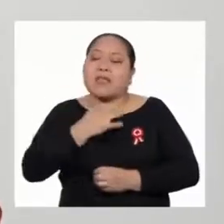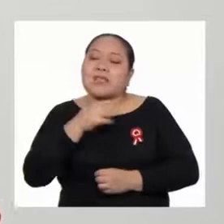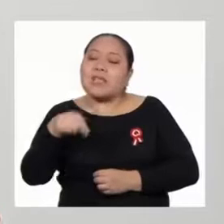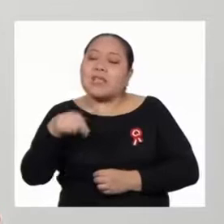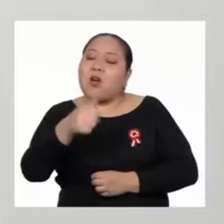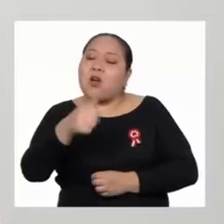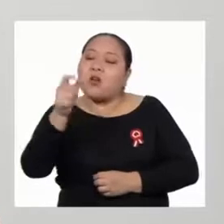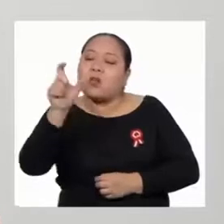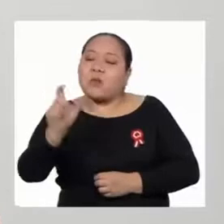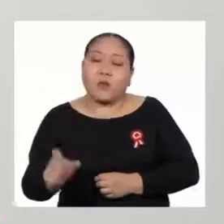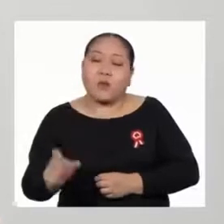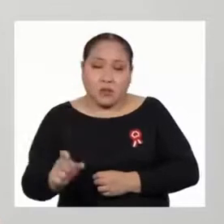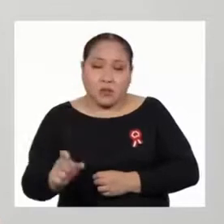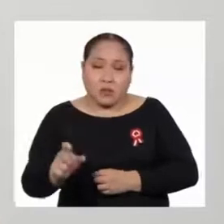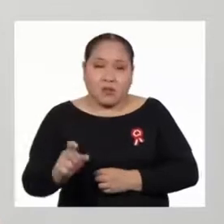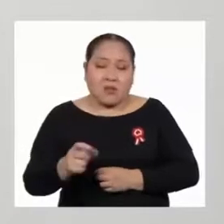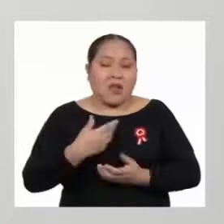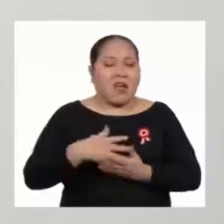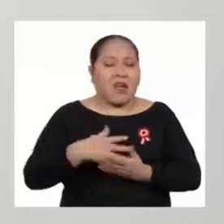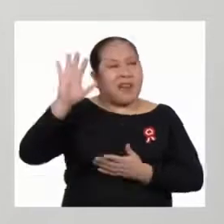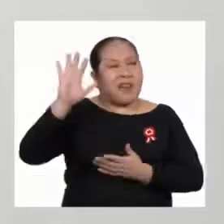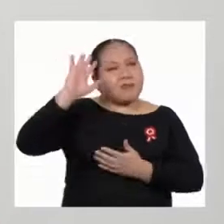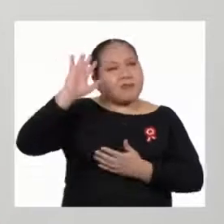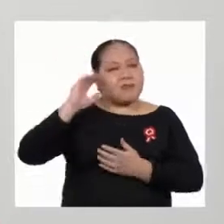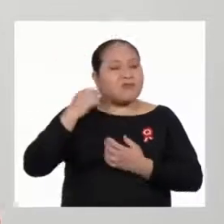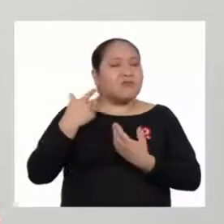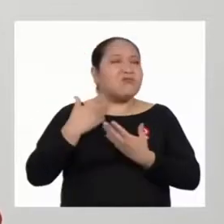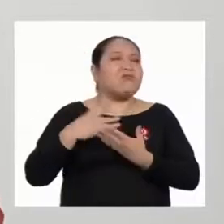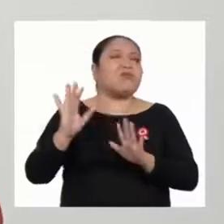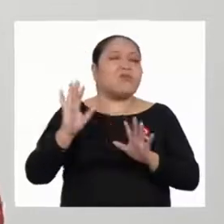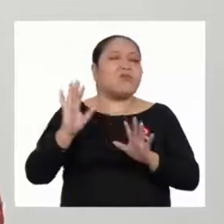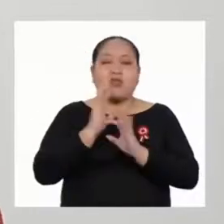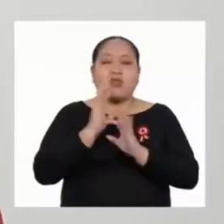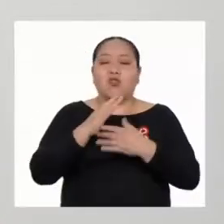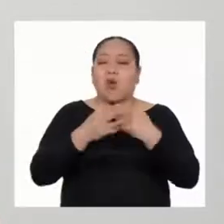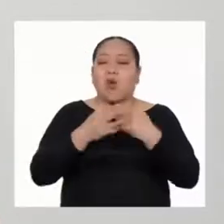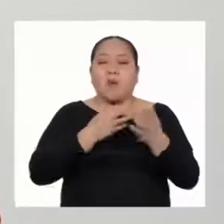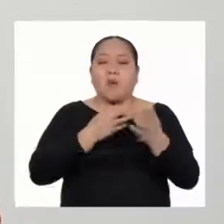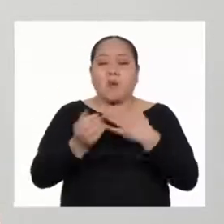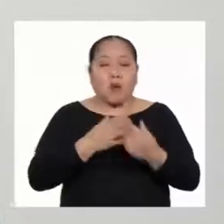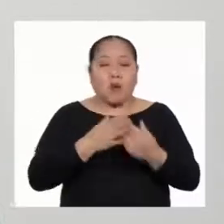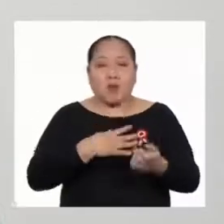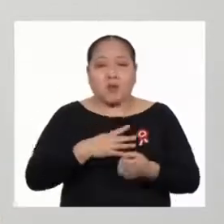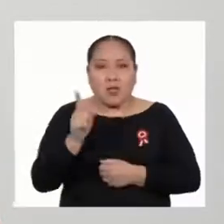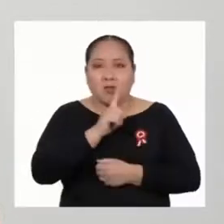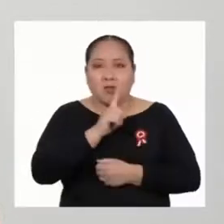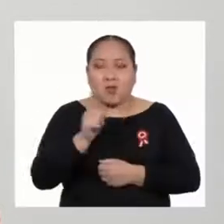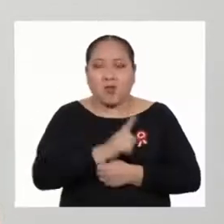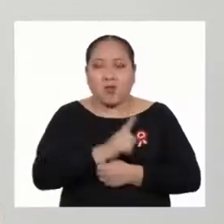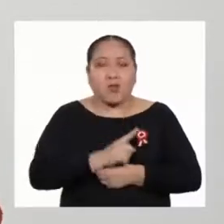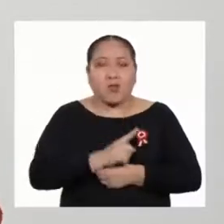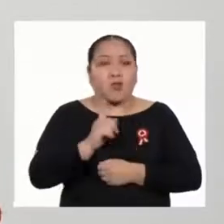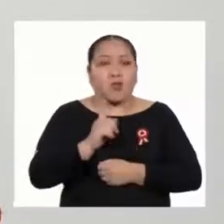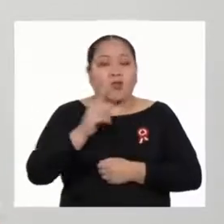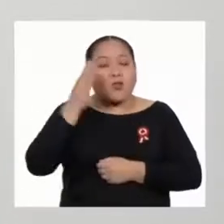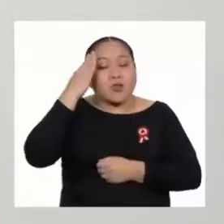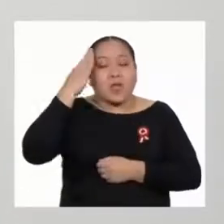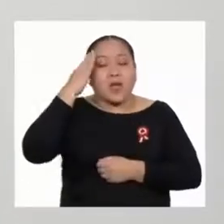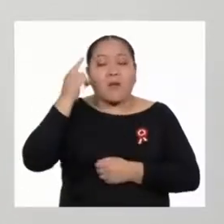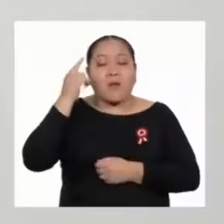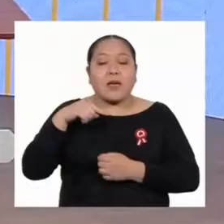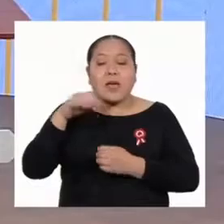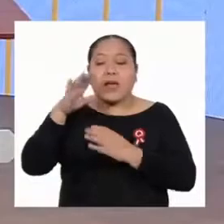otro, no les da la importancia de vida. Además, ¿no son conscientes que están vulnerando los